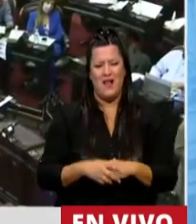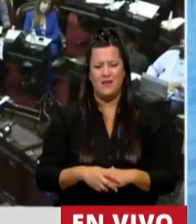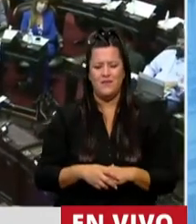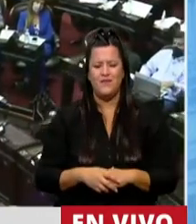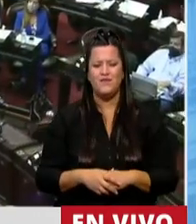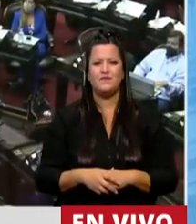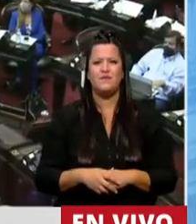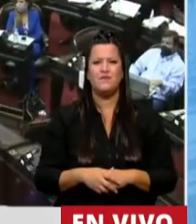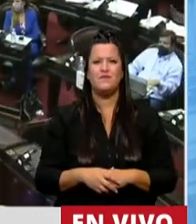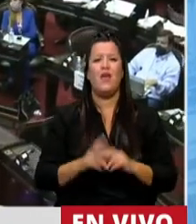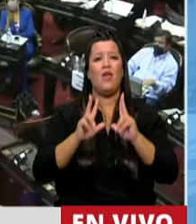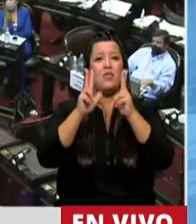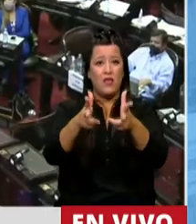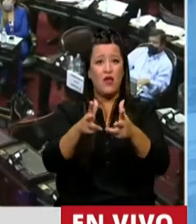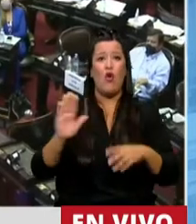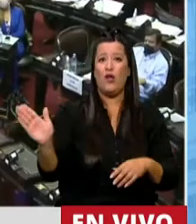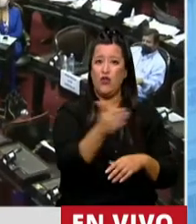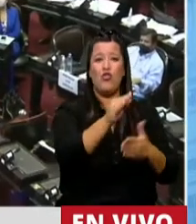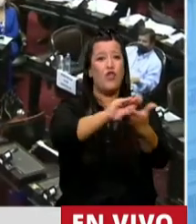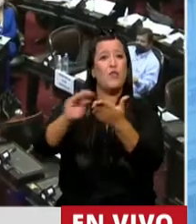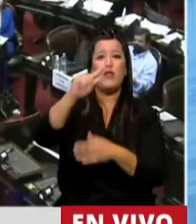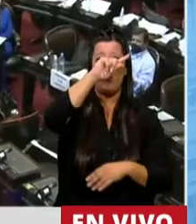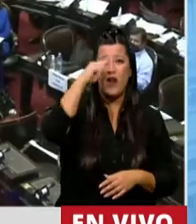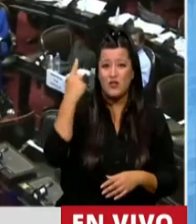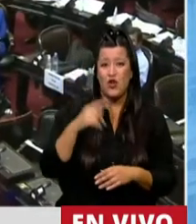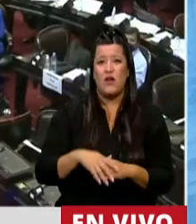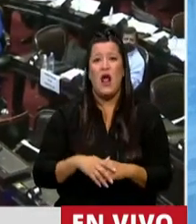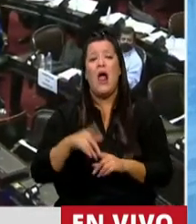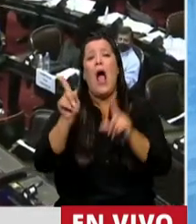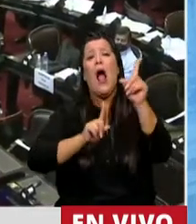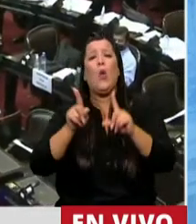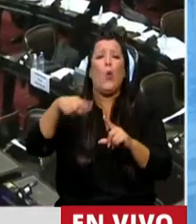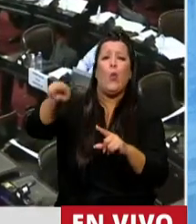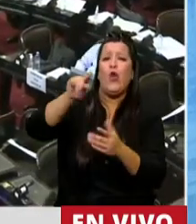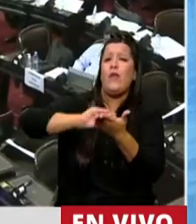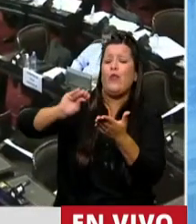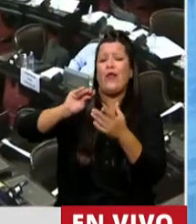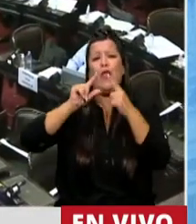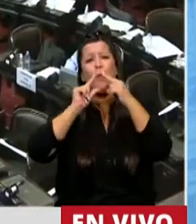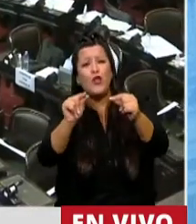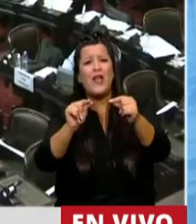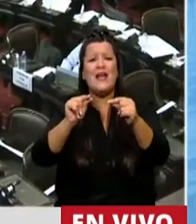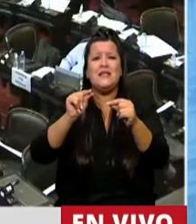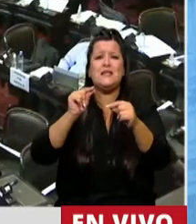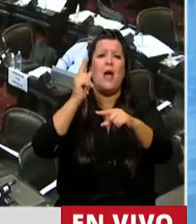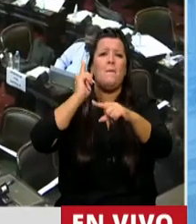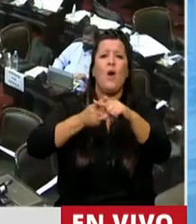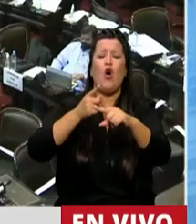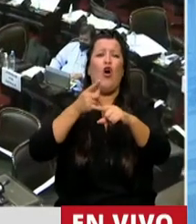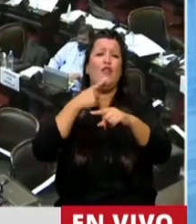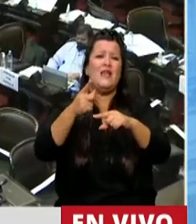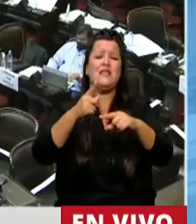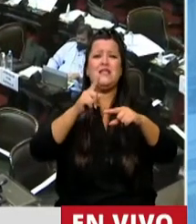señora presidenta, señores diputados nacionales, algún diputado se quejaba hace un rato del oficialismo de la